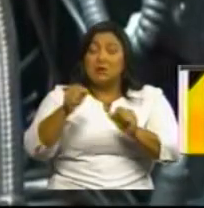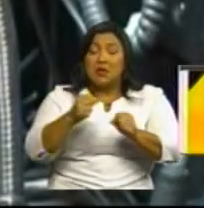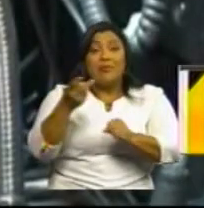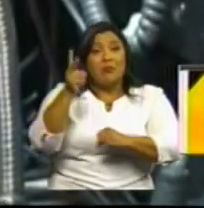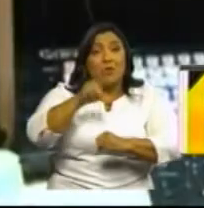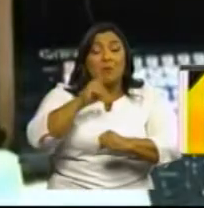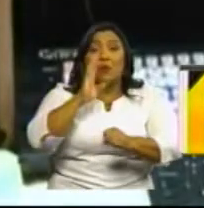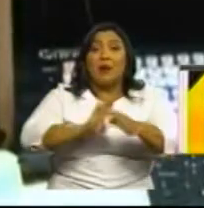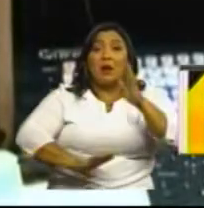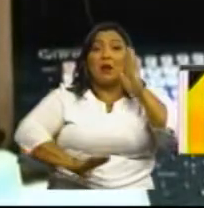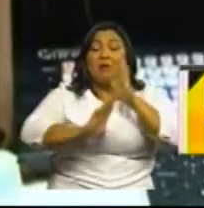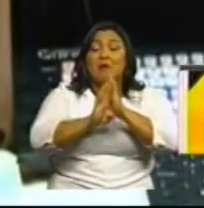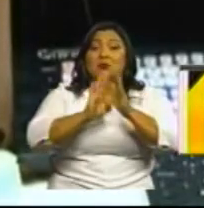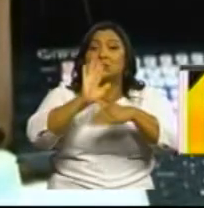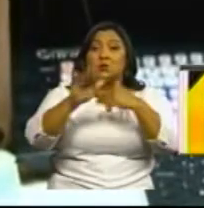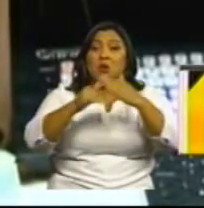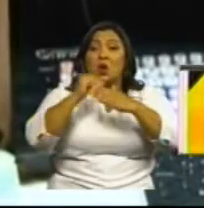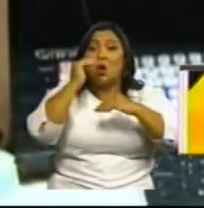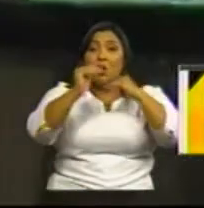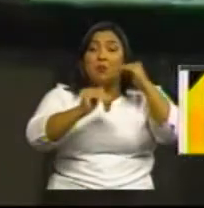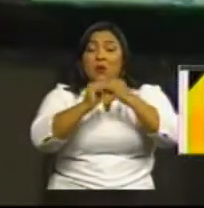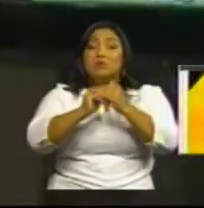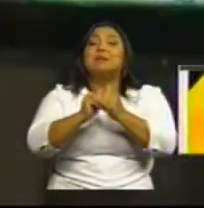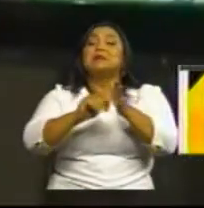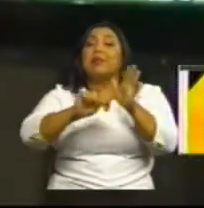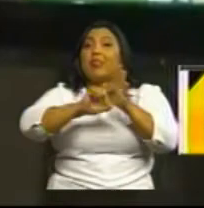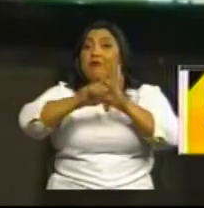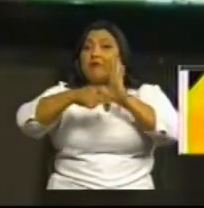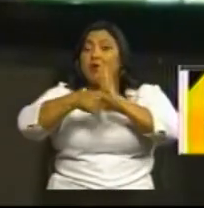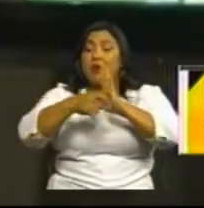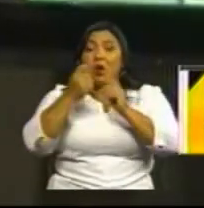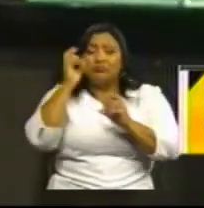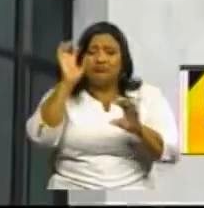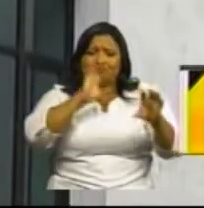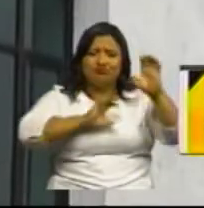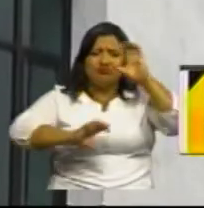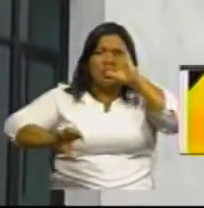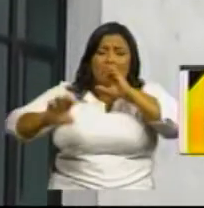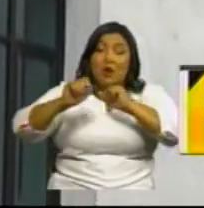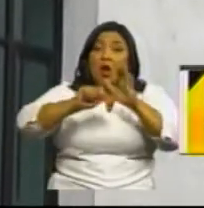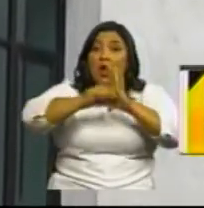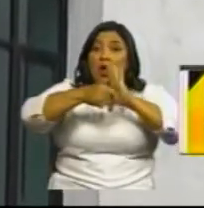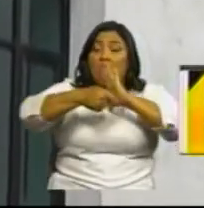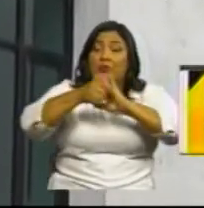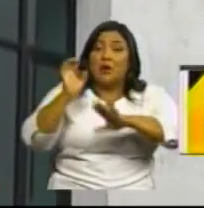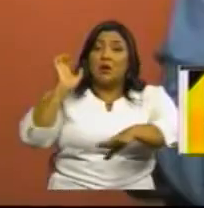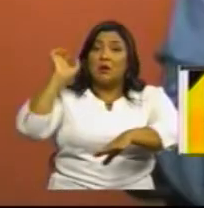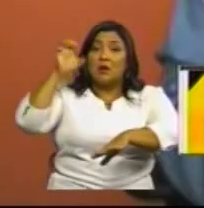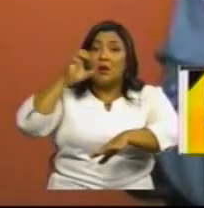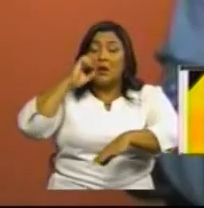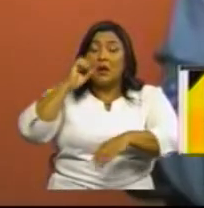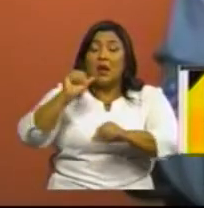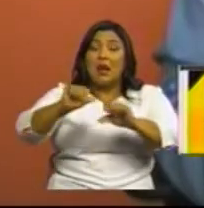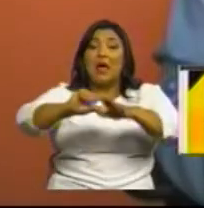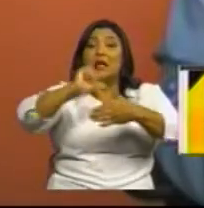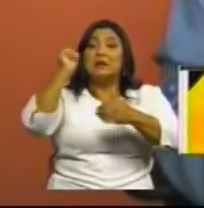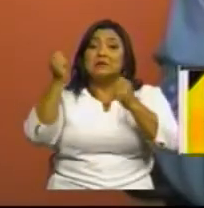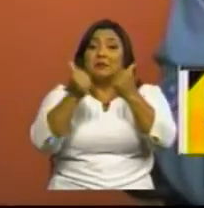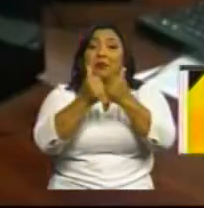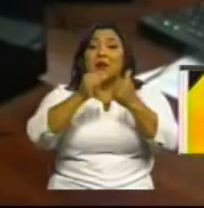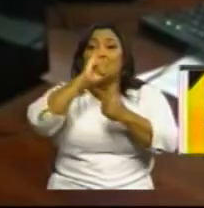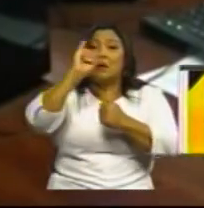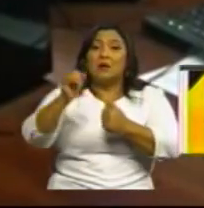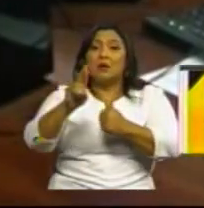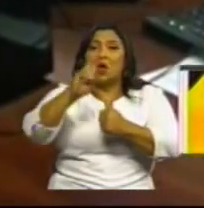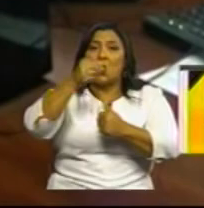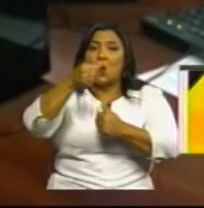los avances en los procesos de reversión de frecuencias observados por la Contraloría General del Estado a la asambleísta Jorge Yunda